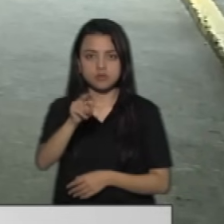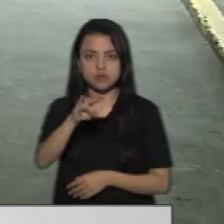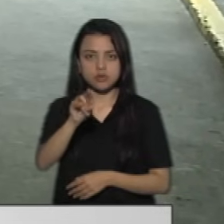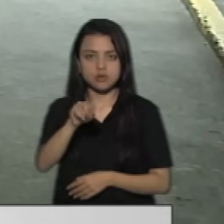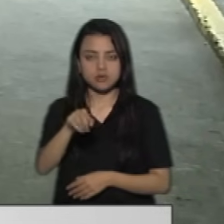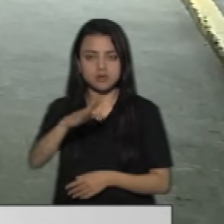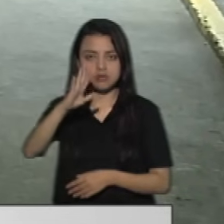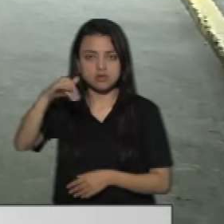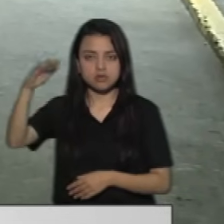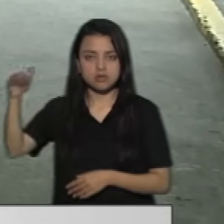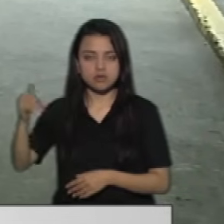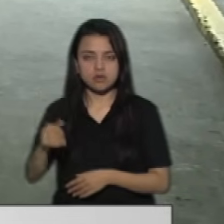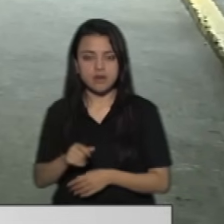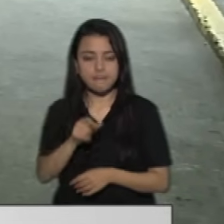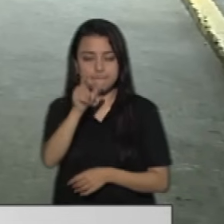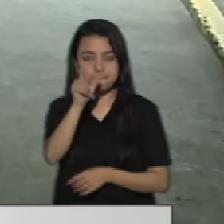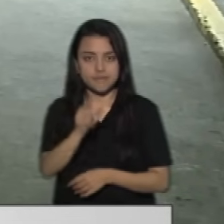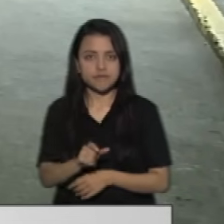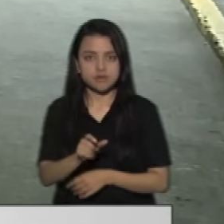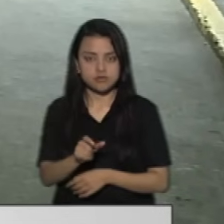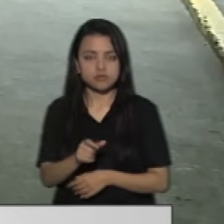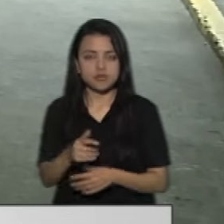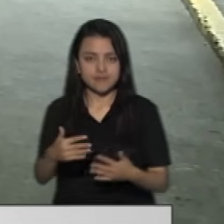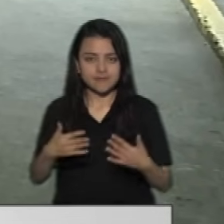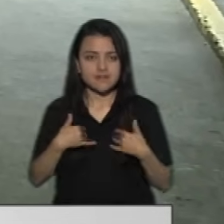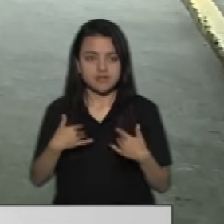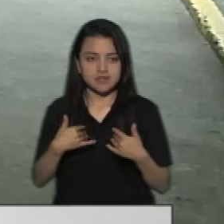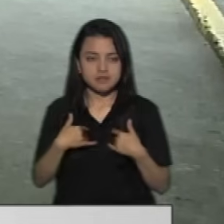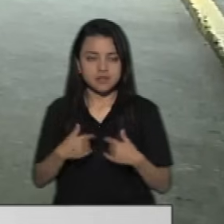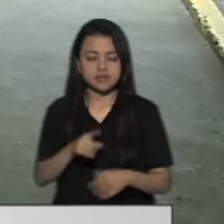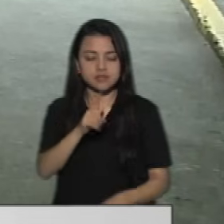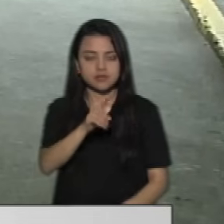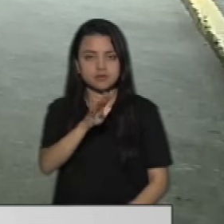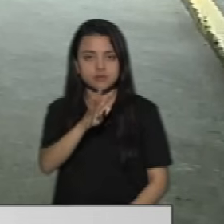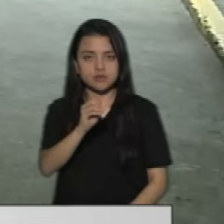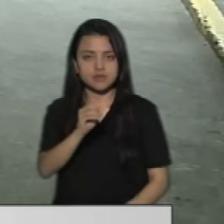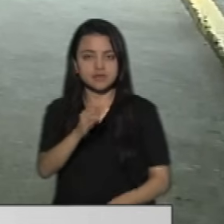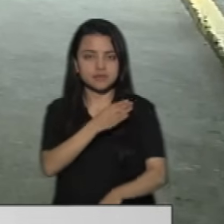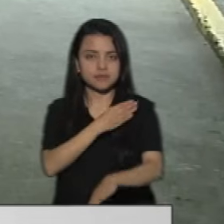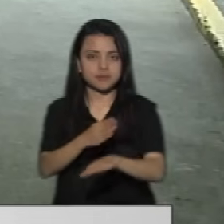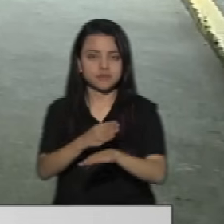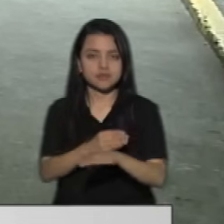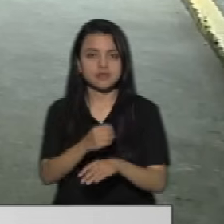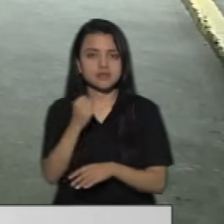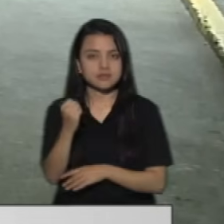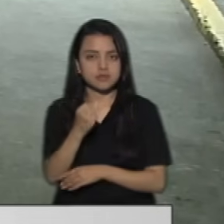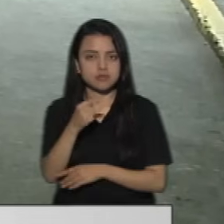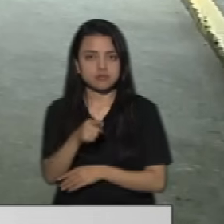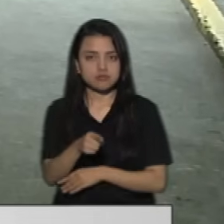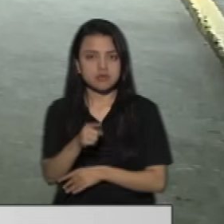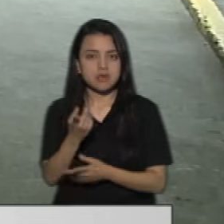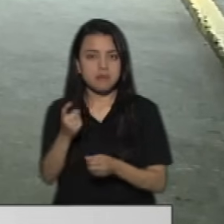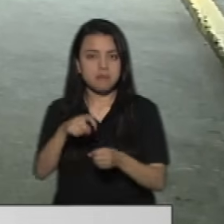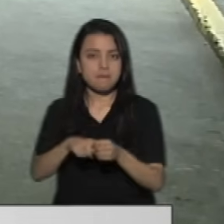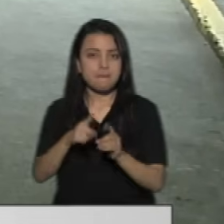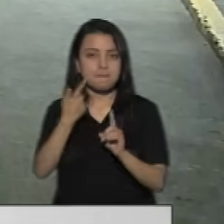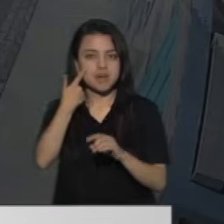le robaron cerca de 140 millones de pesos en efectivo y al parecer es un funcionario de fe de